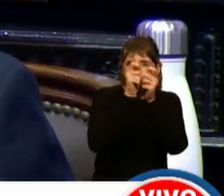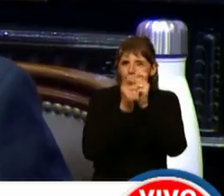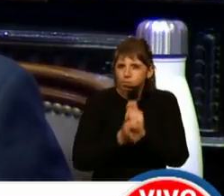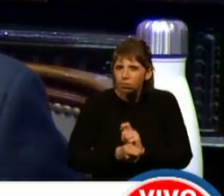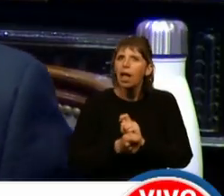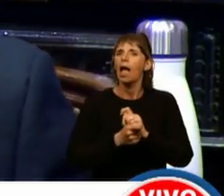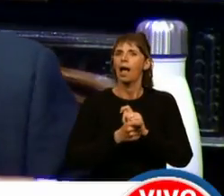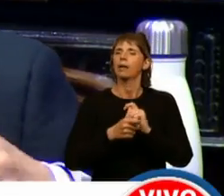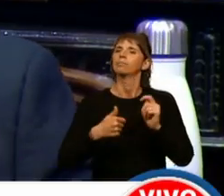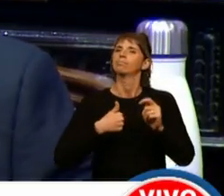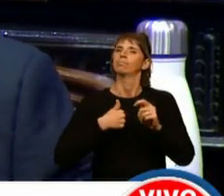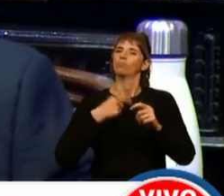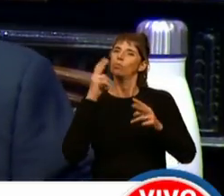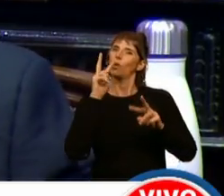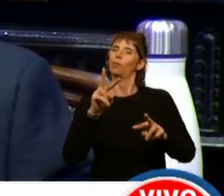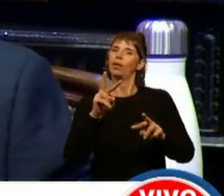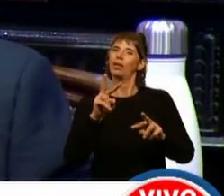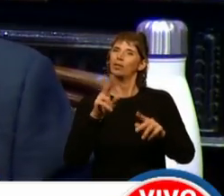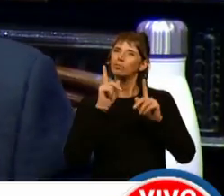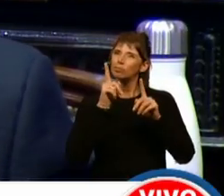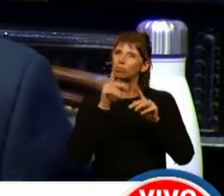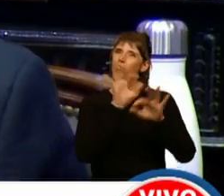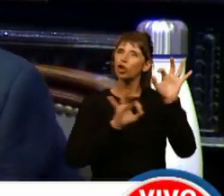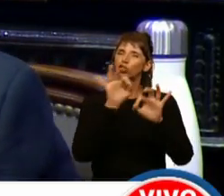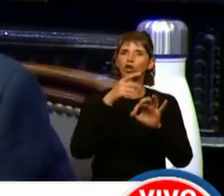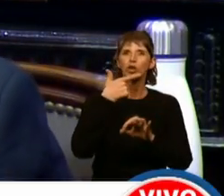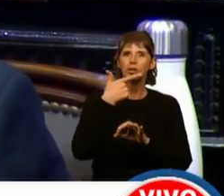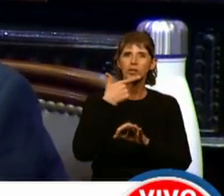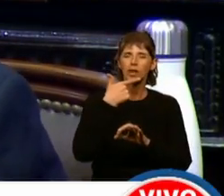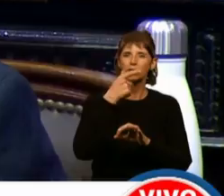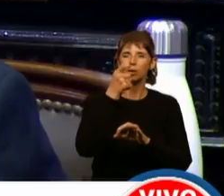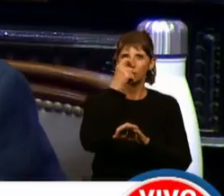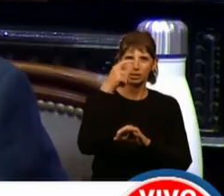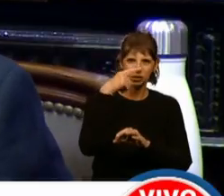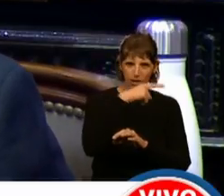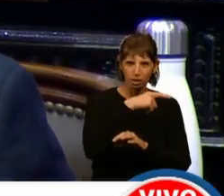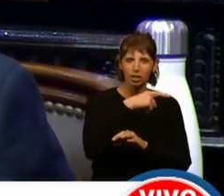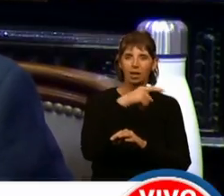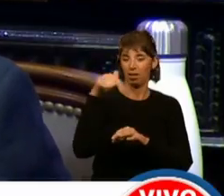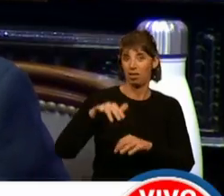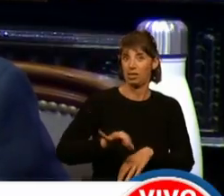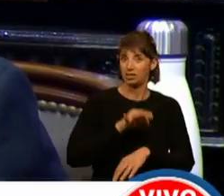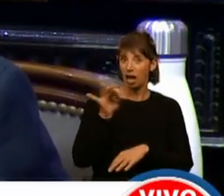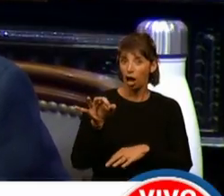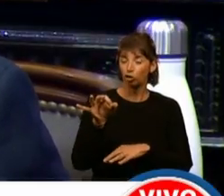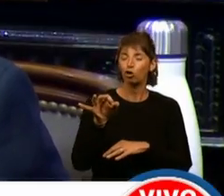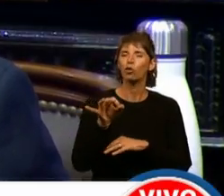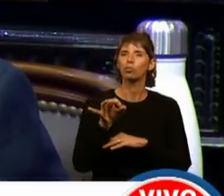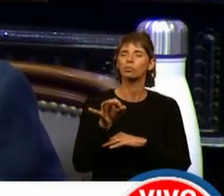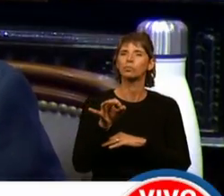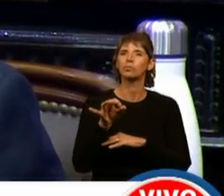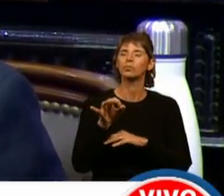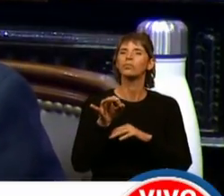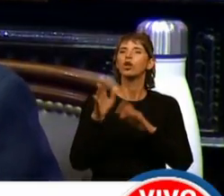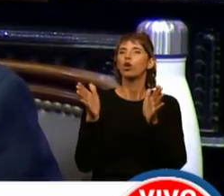completamente lo que plantee en el proyecto 17 27 de este año junto a